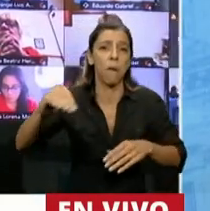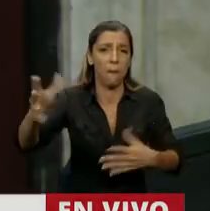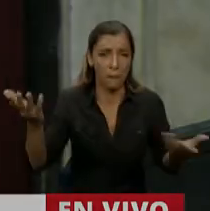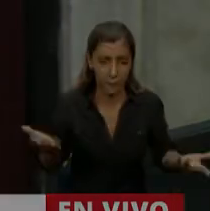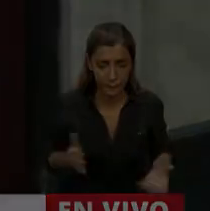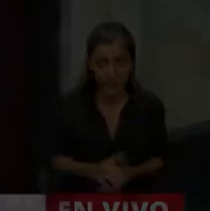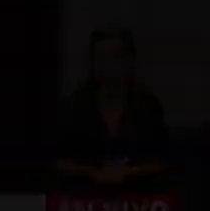Gracias, diputada.